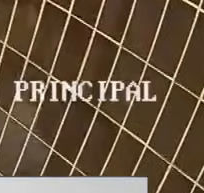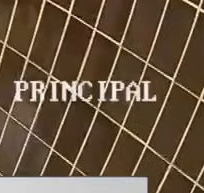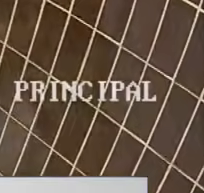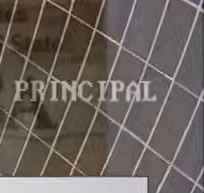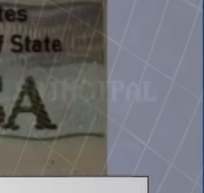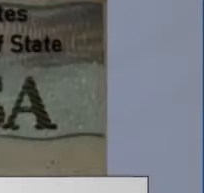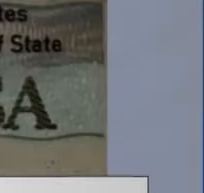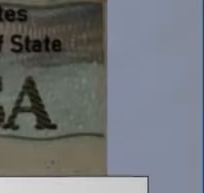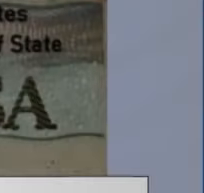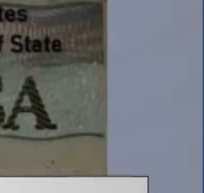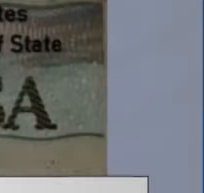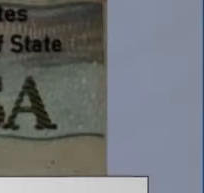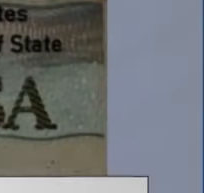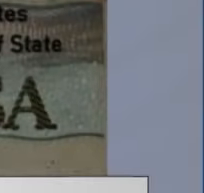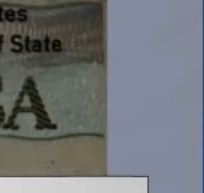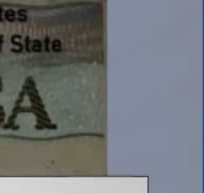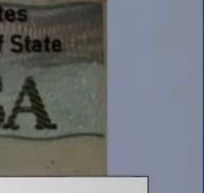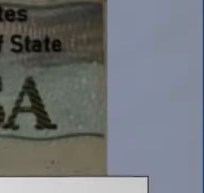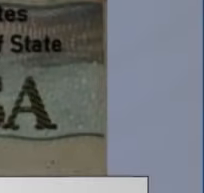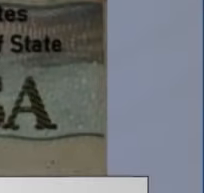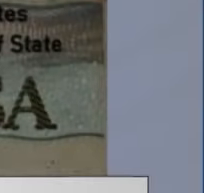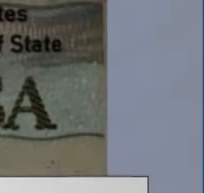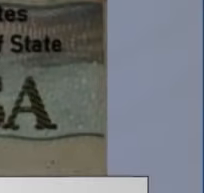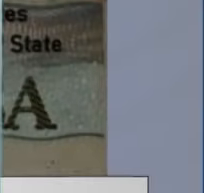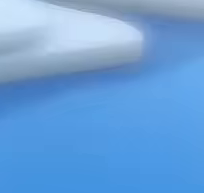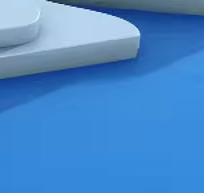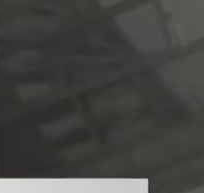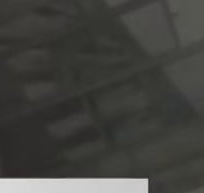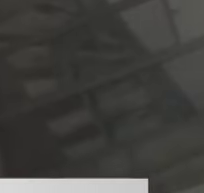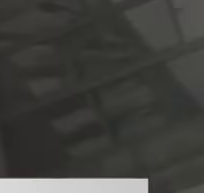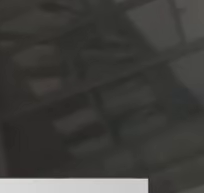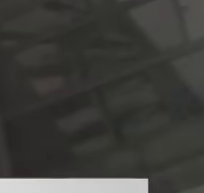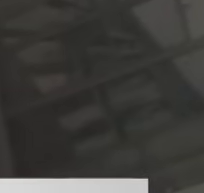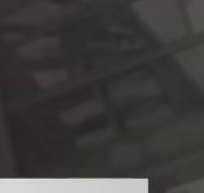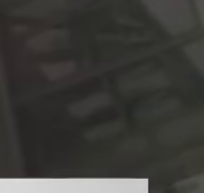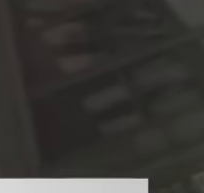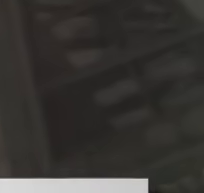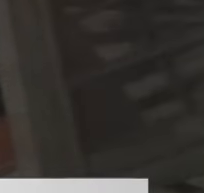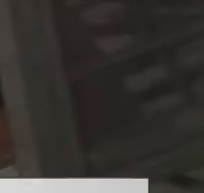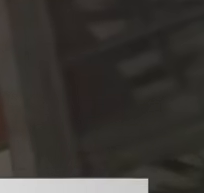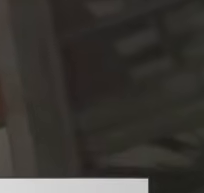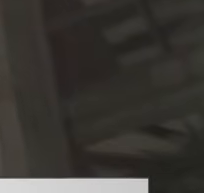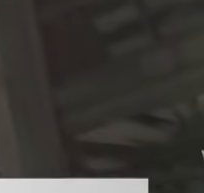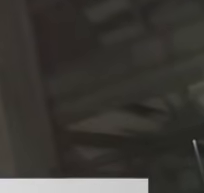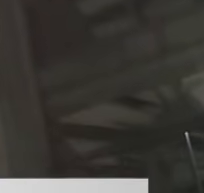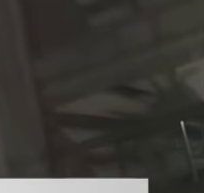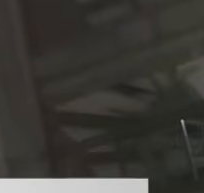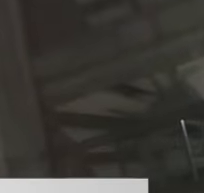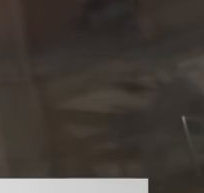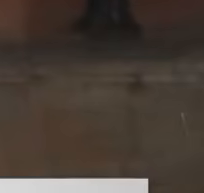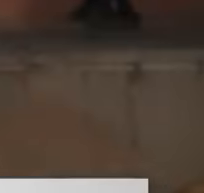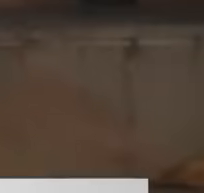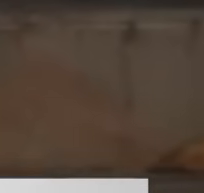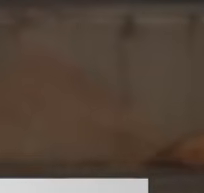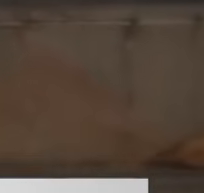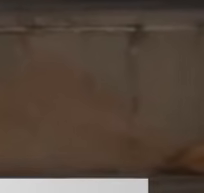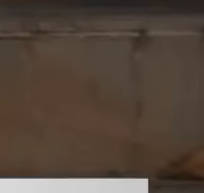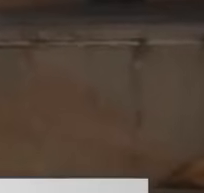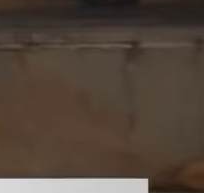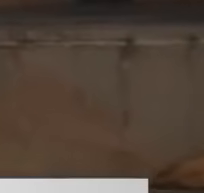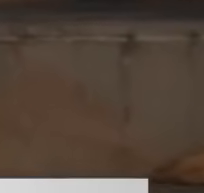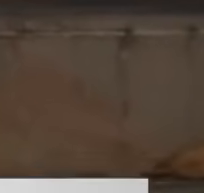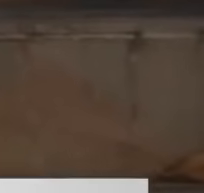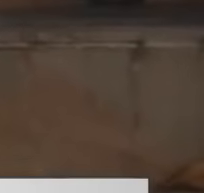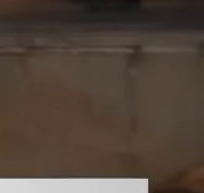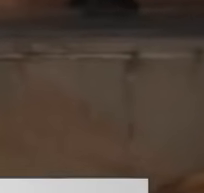estadounidense señalado de abusar de dos menores en Medellín. Mujer víctima de violento atraco en Medellín. Los ladrones